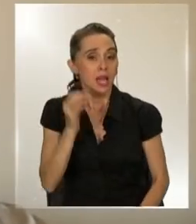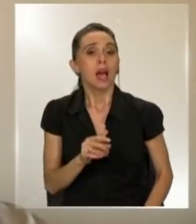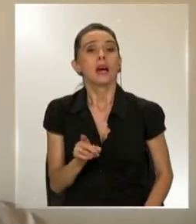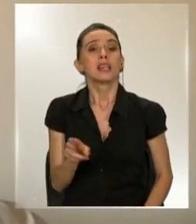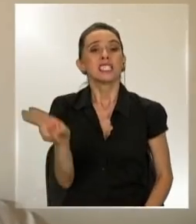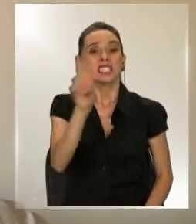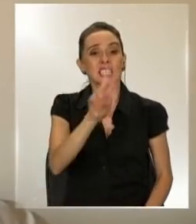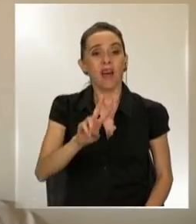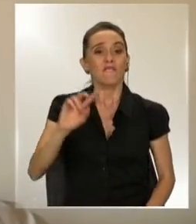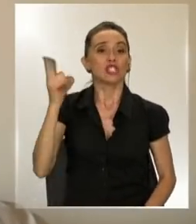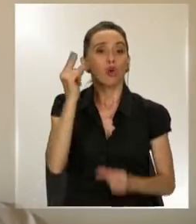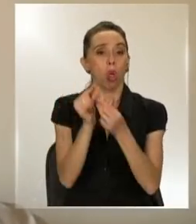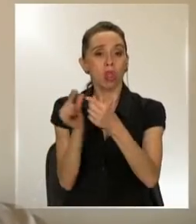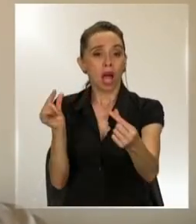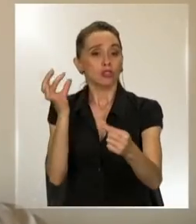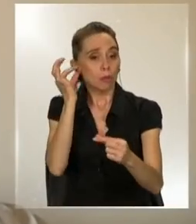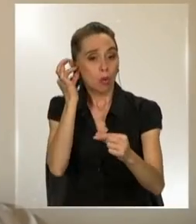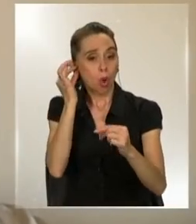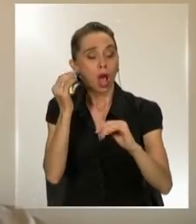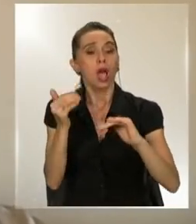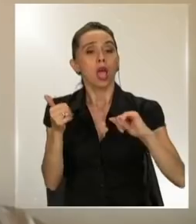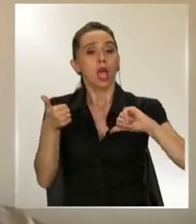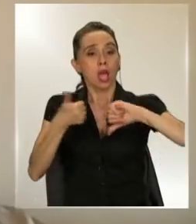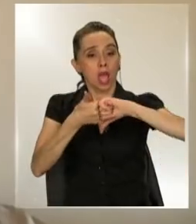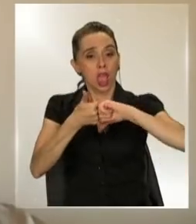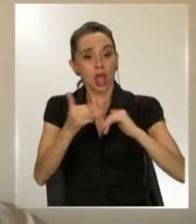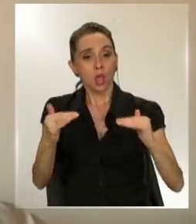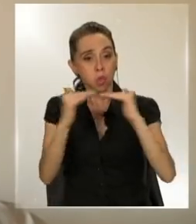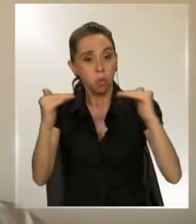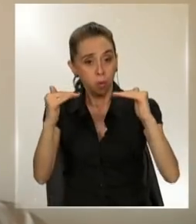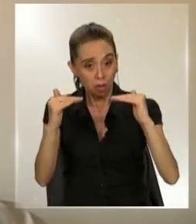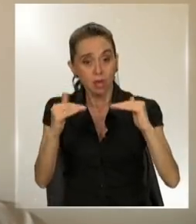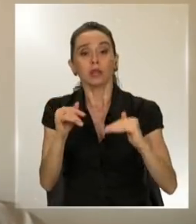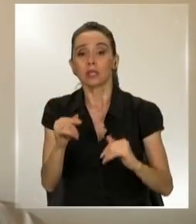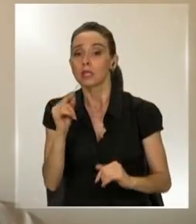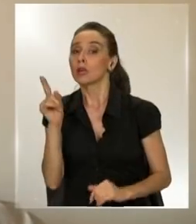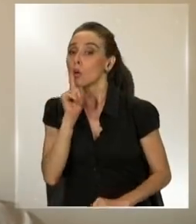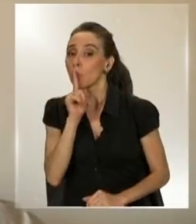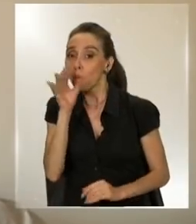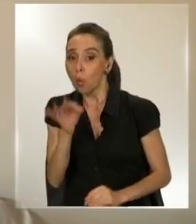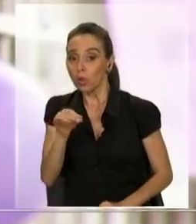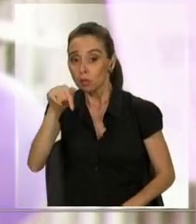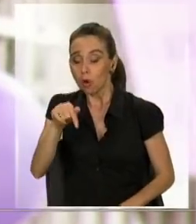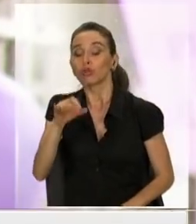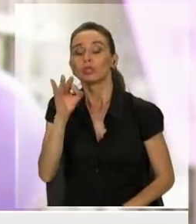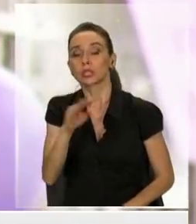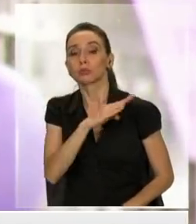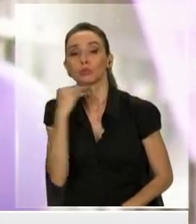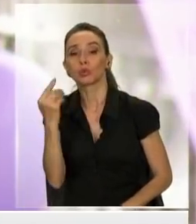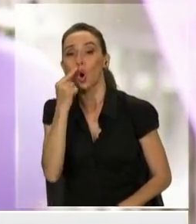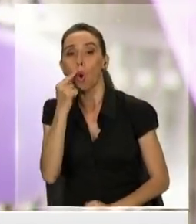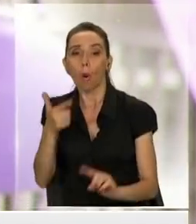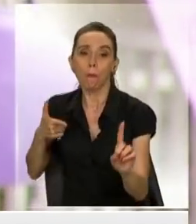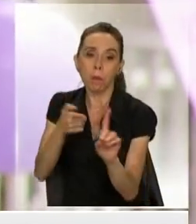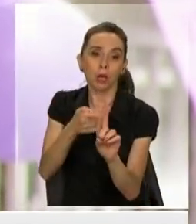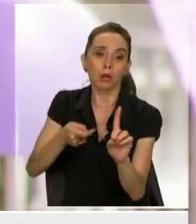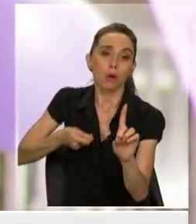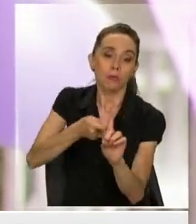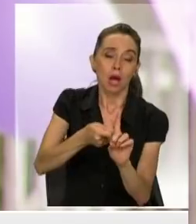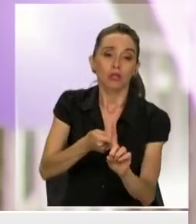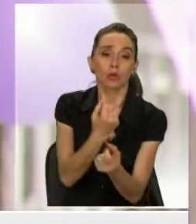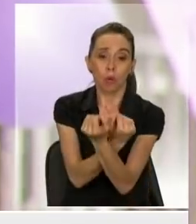Mujer y Equidad de Género, condenamos con fuerza este último femicidio confirmado en el día de hoy. La policía sigue